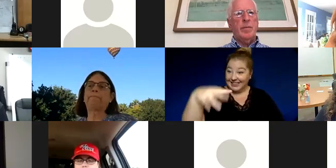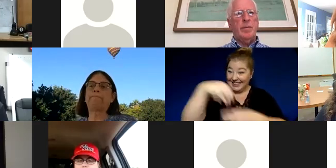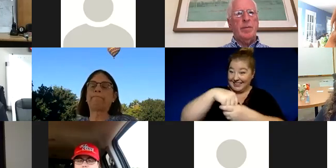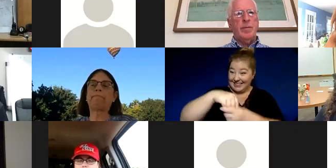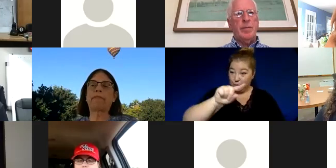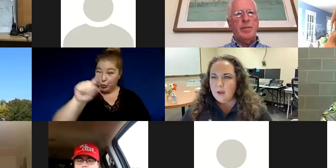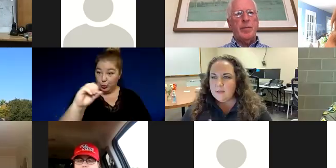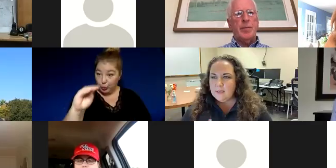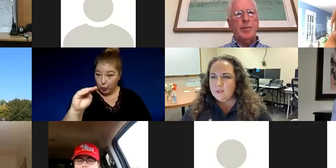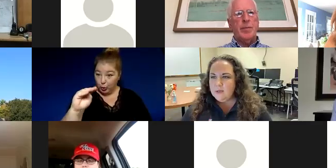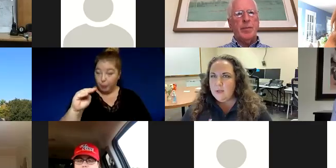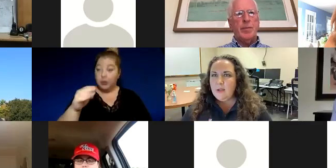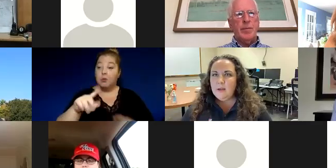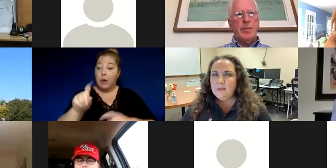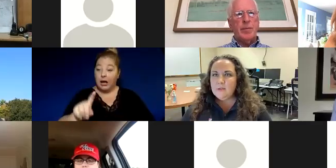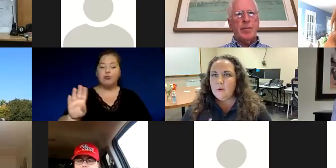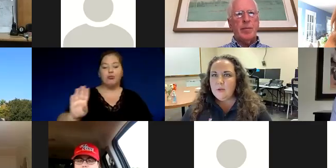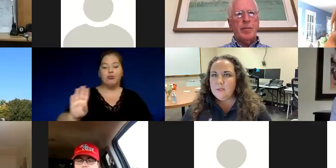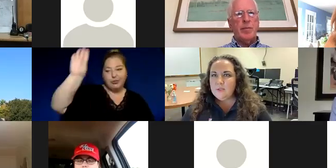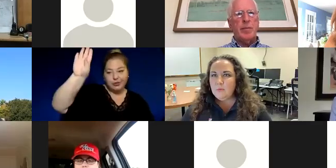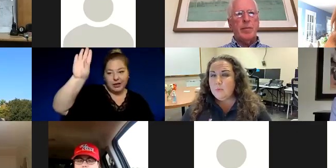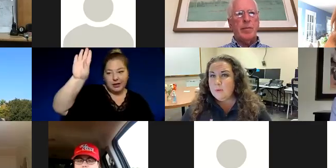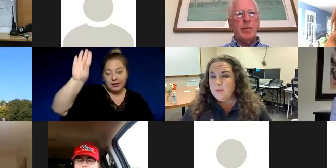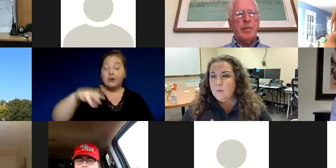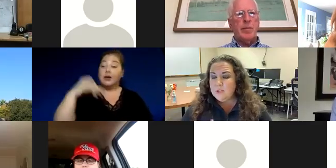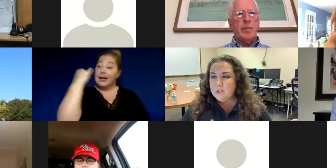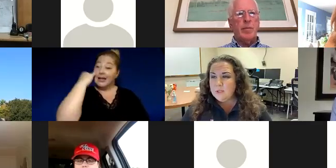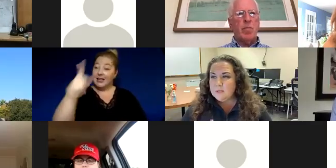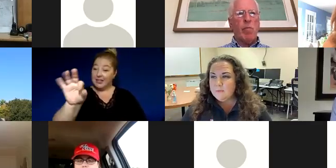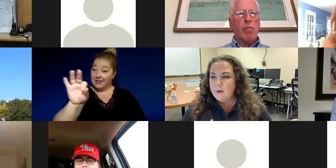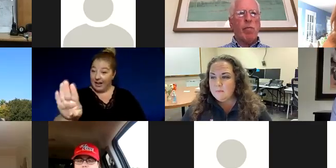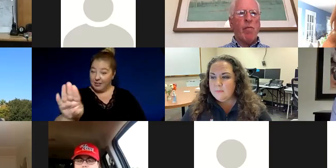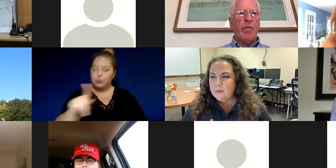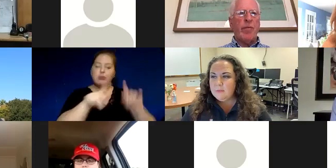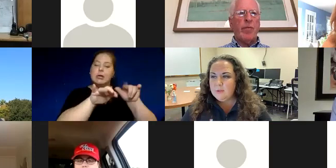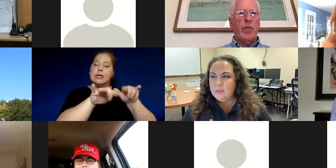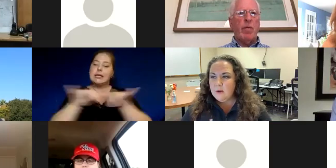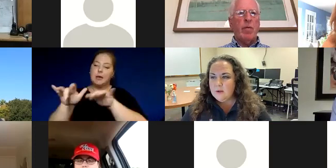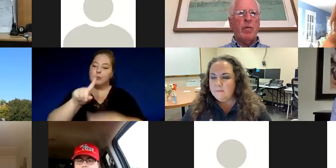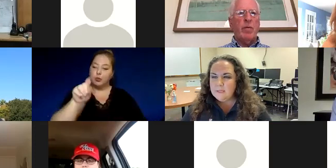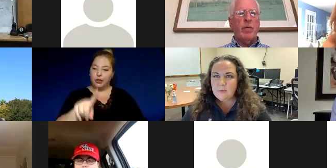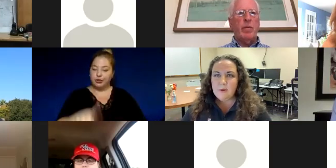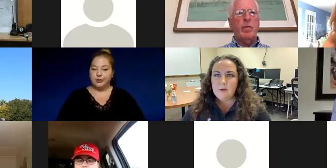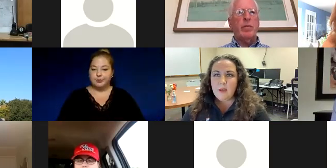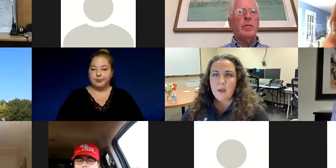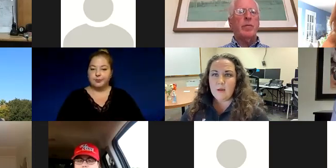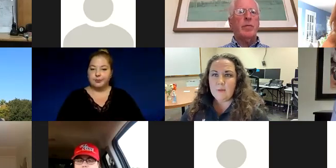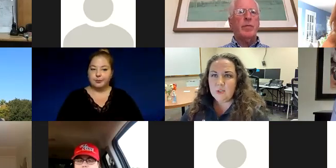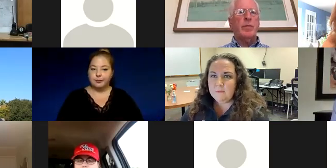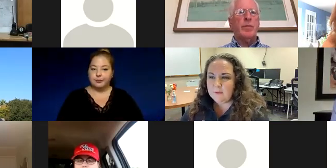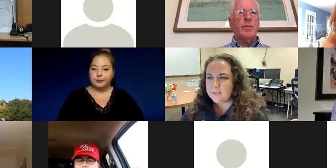la presentación a que puedan hacer preguntas en vivo o que en el chat hagan preguntas por